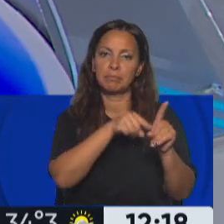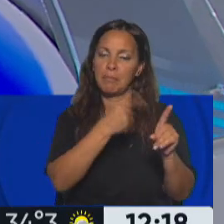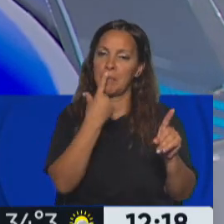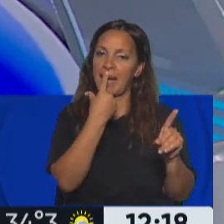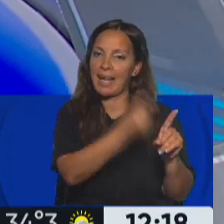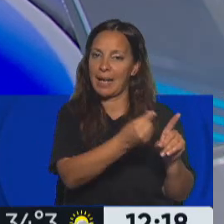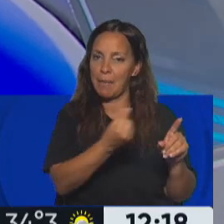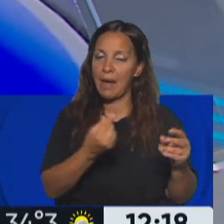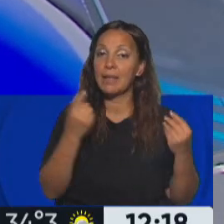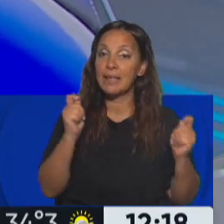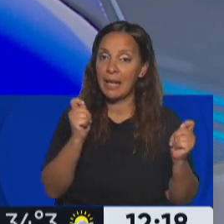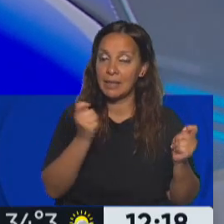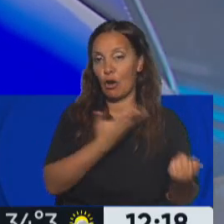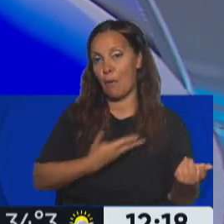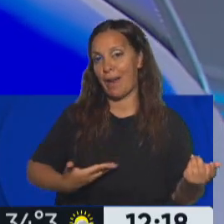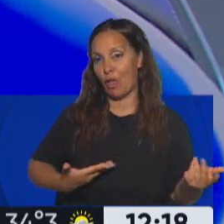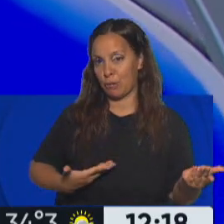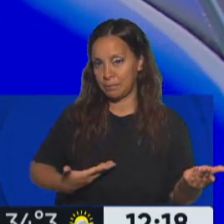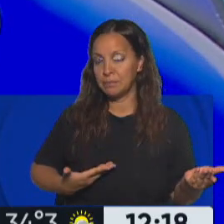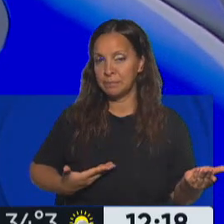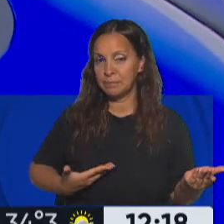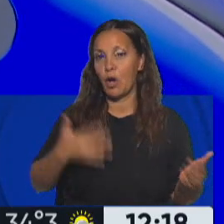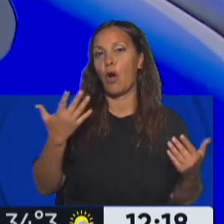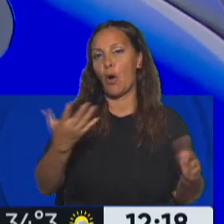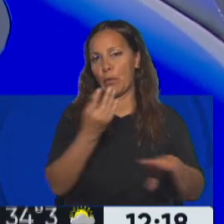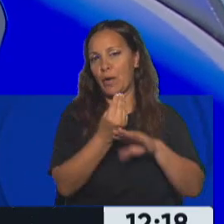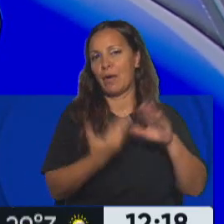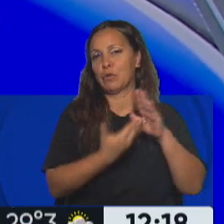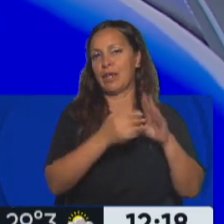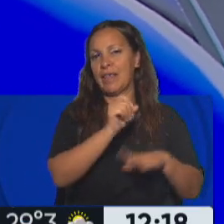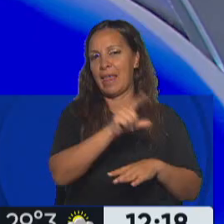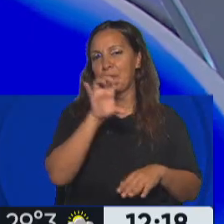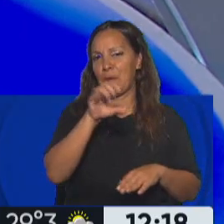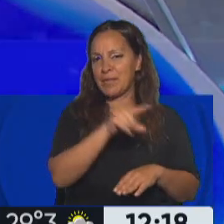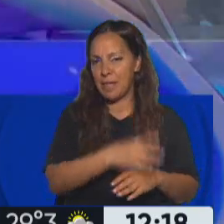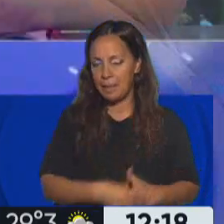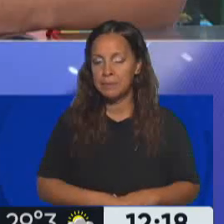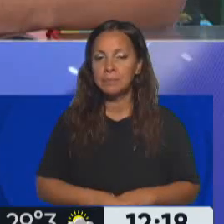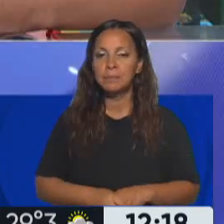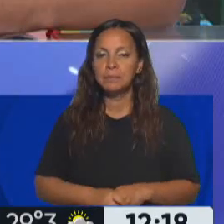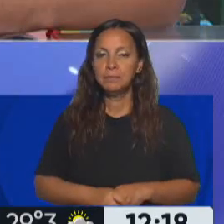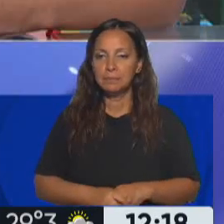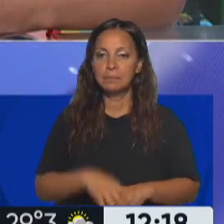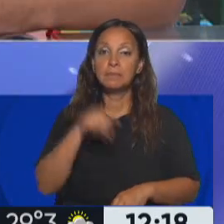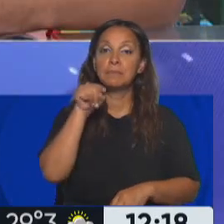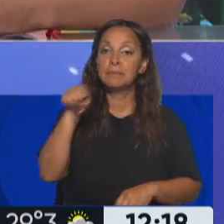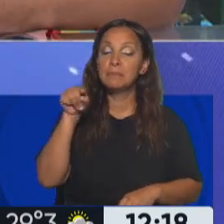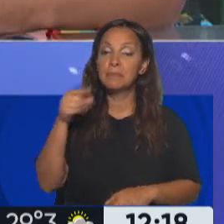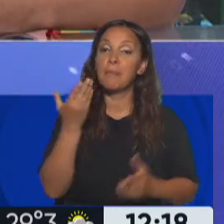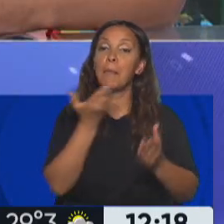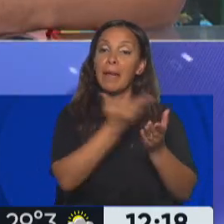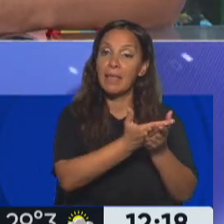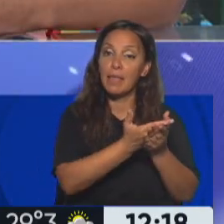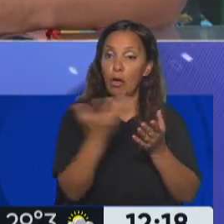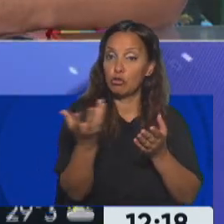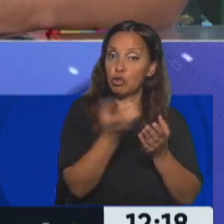central es a los gobernadores. Exacto, ¿no? al mandatario provincial. Claro. Que habían trasladado este pedido al gobierno